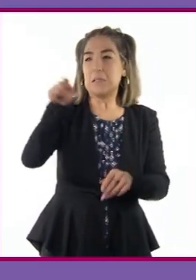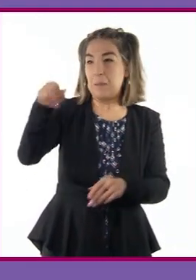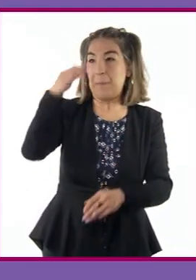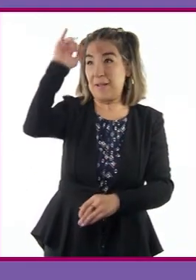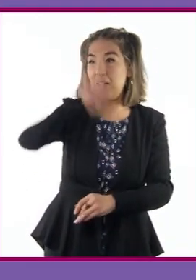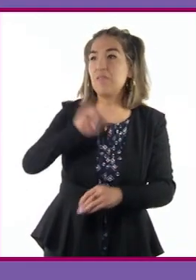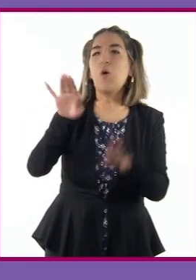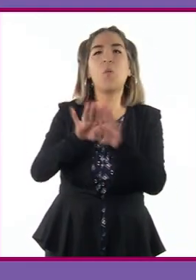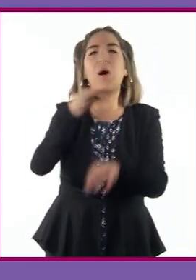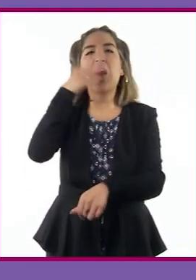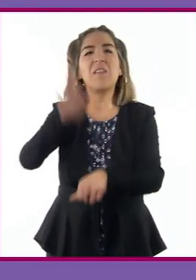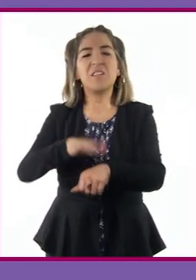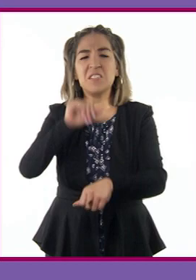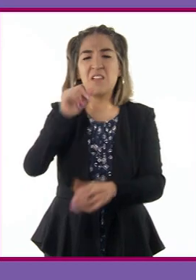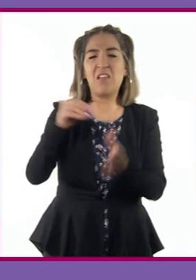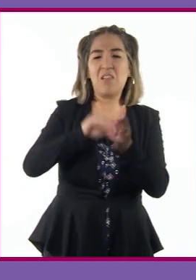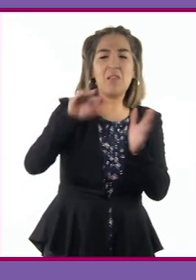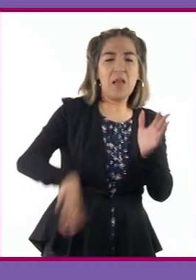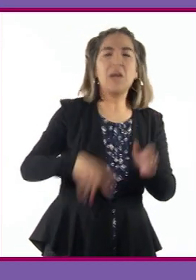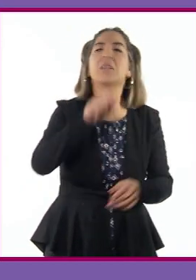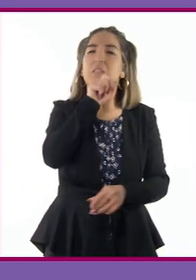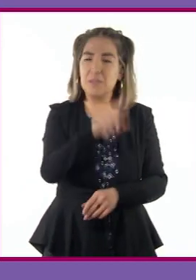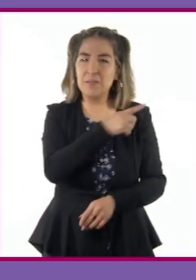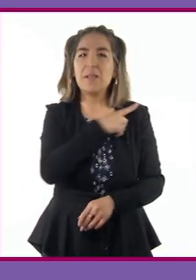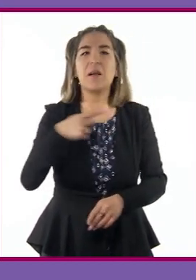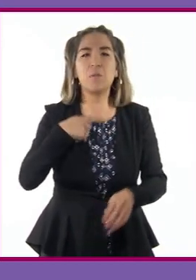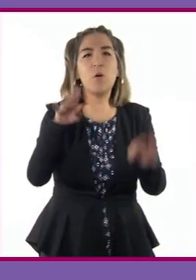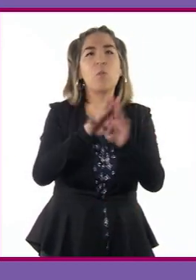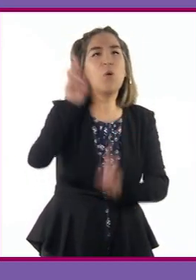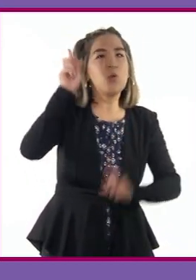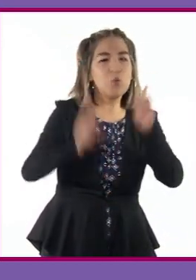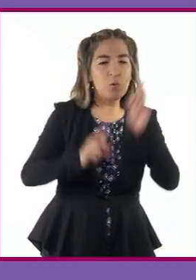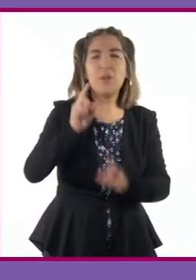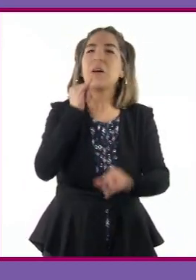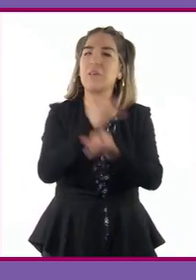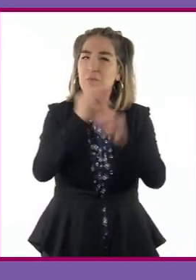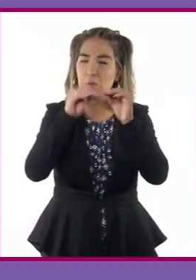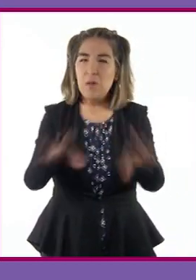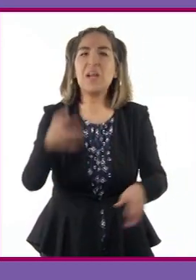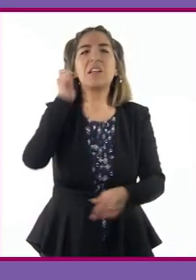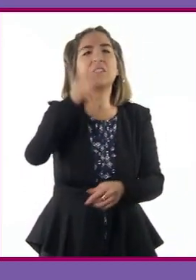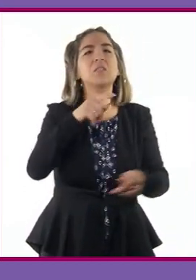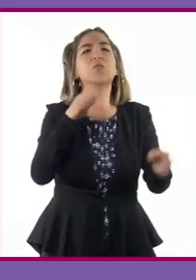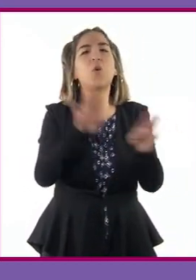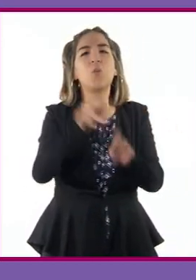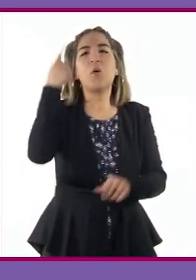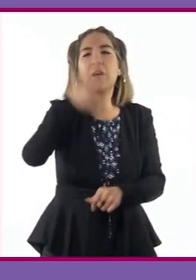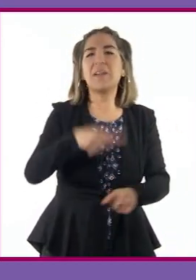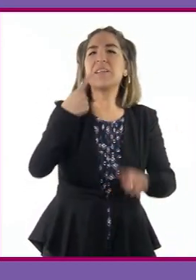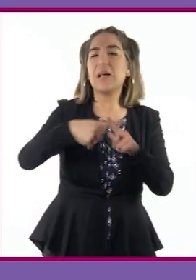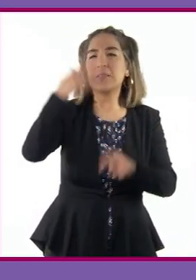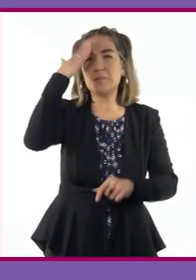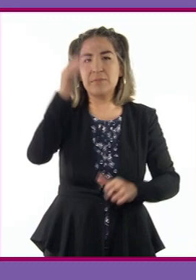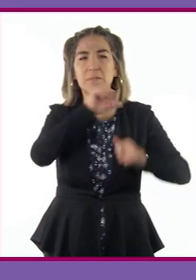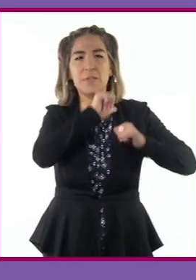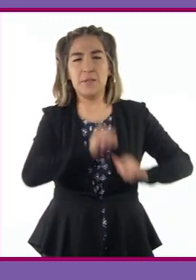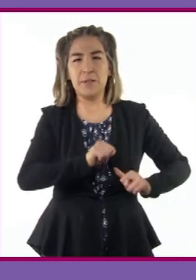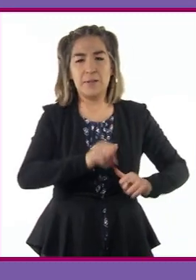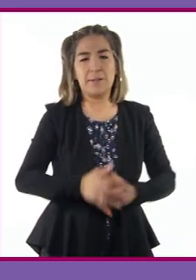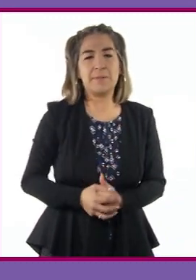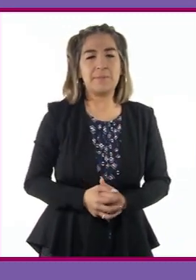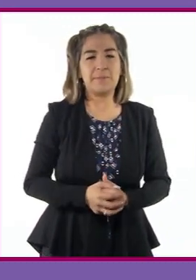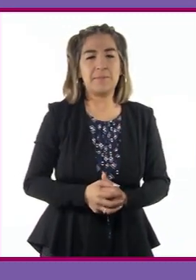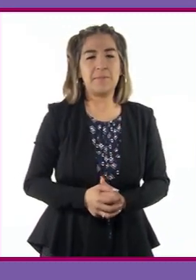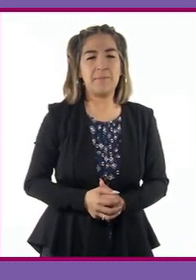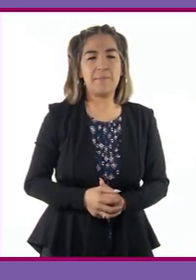de obligaciones y de las dudas fundadas que se tuviesen sobre la procedencia de las órdenes recibidas,